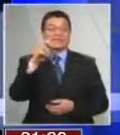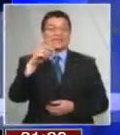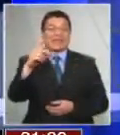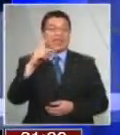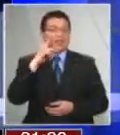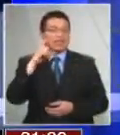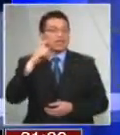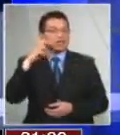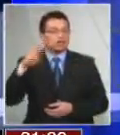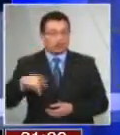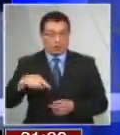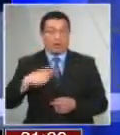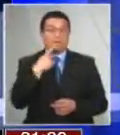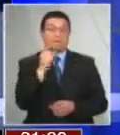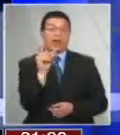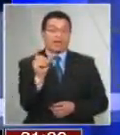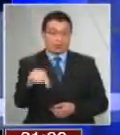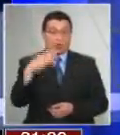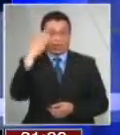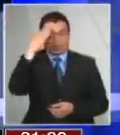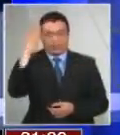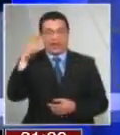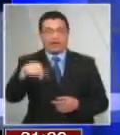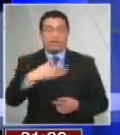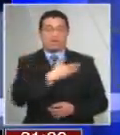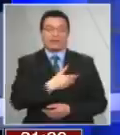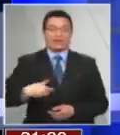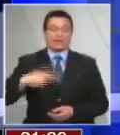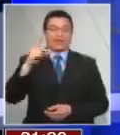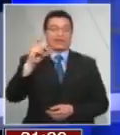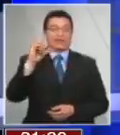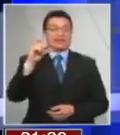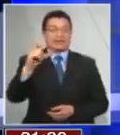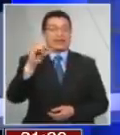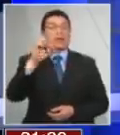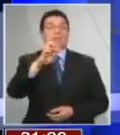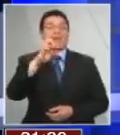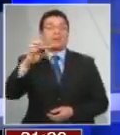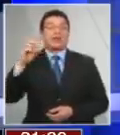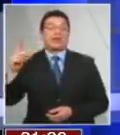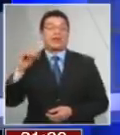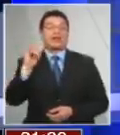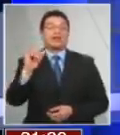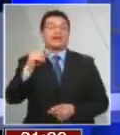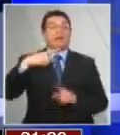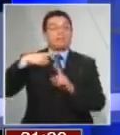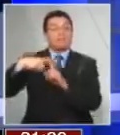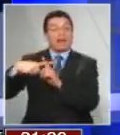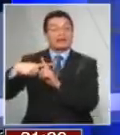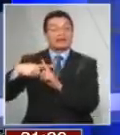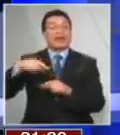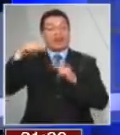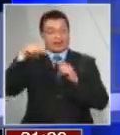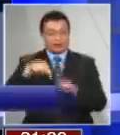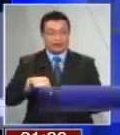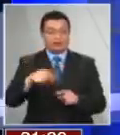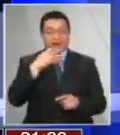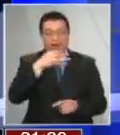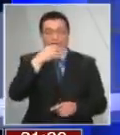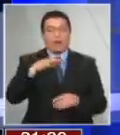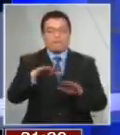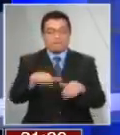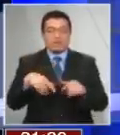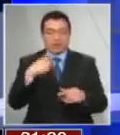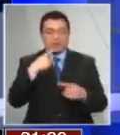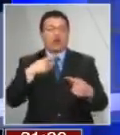esa fue la palabra del día hoy. Los presidentes de la DC, el PPD y el MAS usaron esa misma expresión para